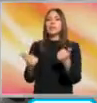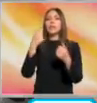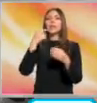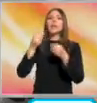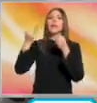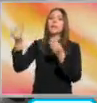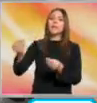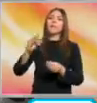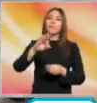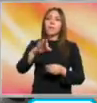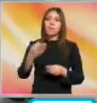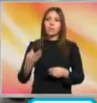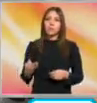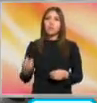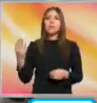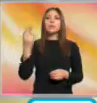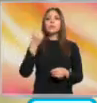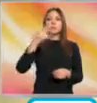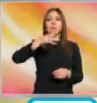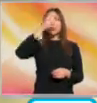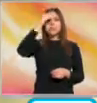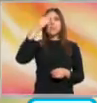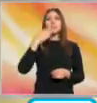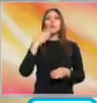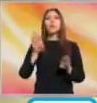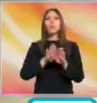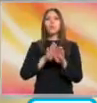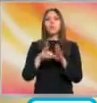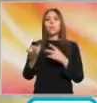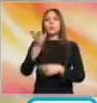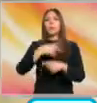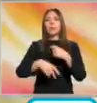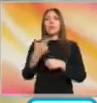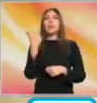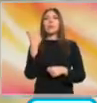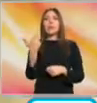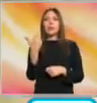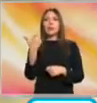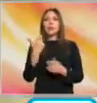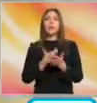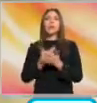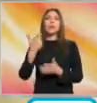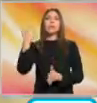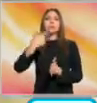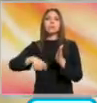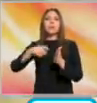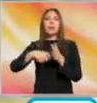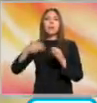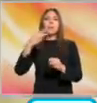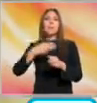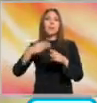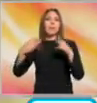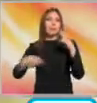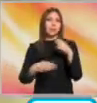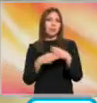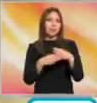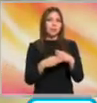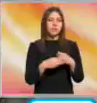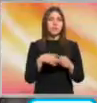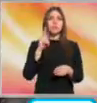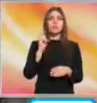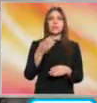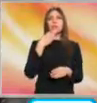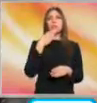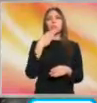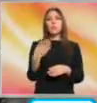Necesitamos manejar muy bien todo lo que es la entrada y la salida del dinero, comprar materia prima pues de